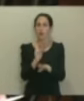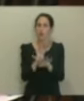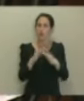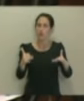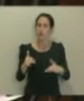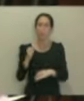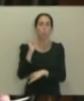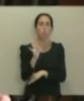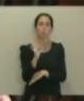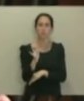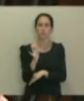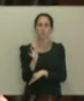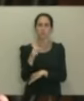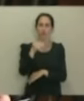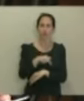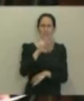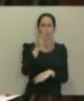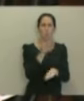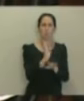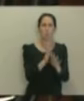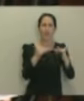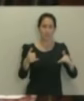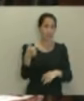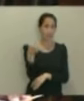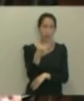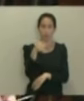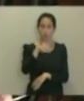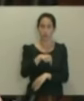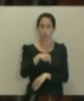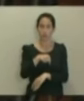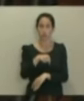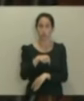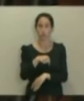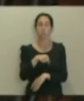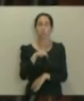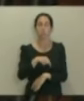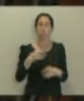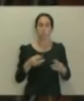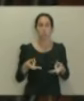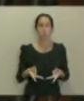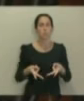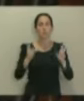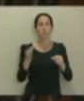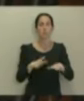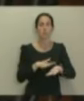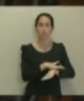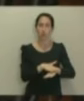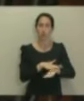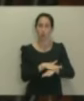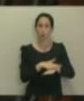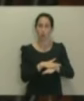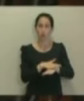y no un parlamentarismo negativo, que es el que existe aquí, por el cual, ya digo, que se permite que haya gobiernos que no